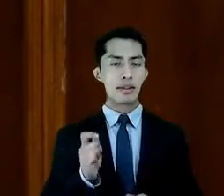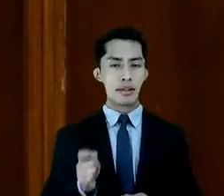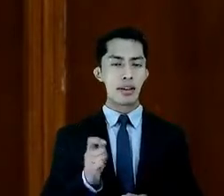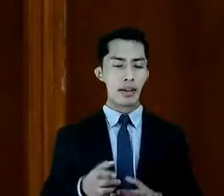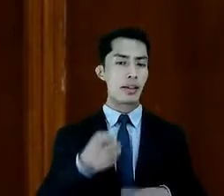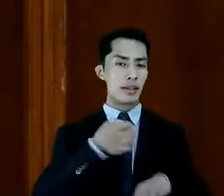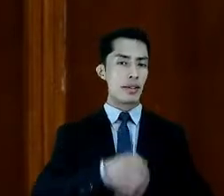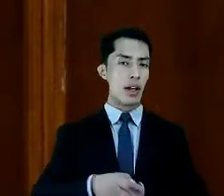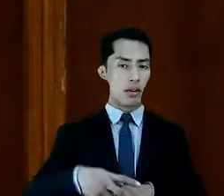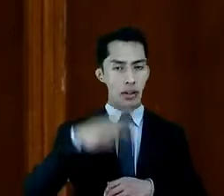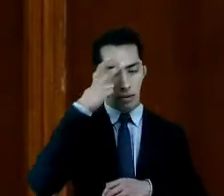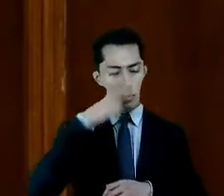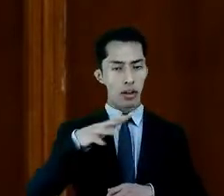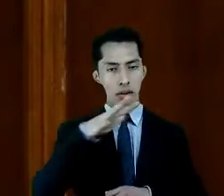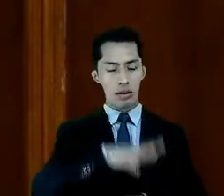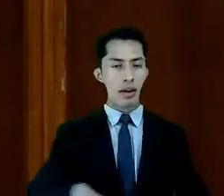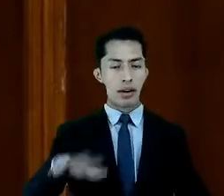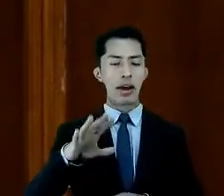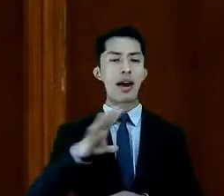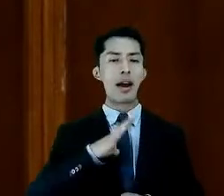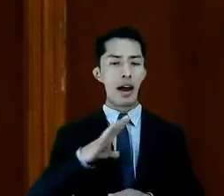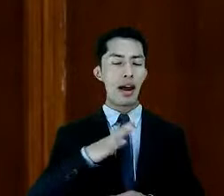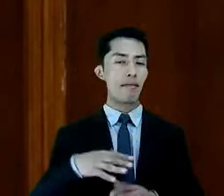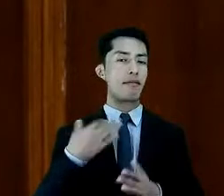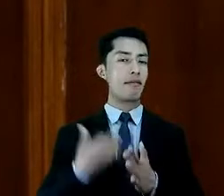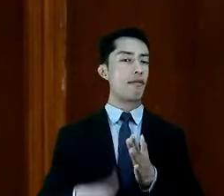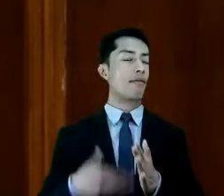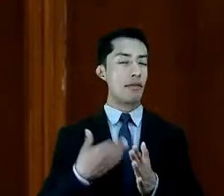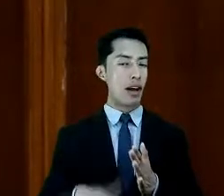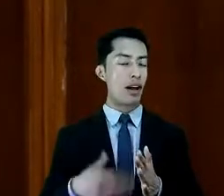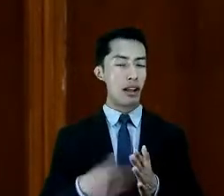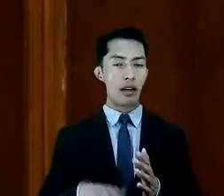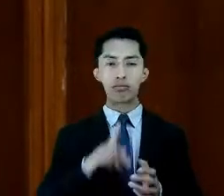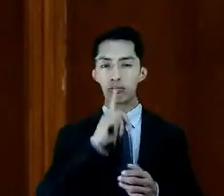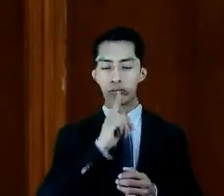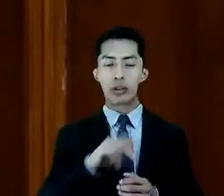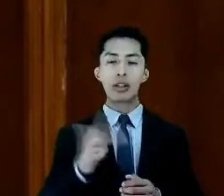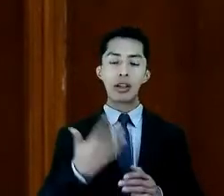Estado de México tenemos un déficit de